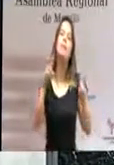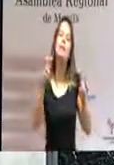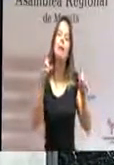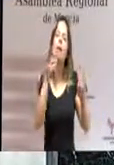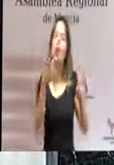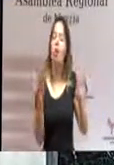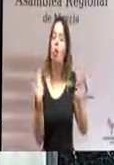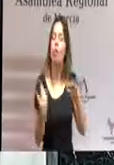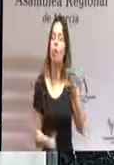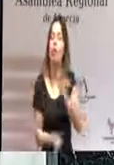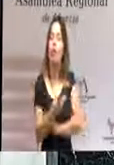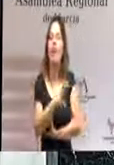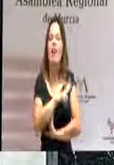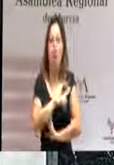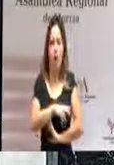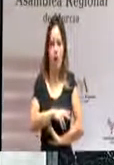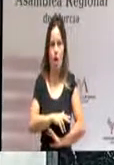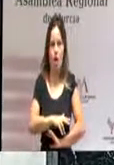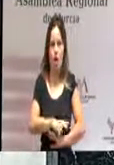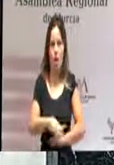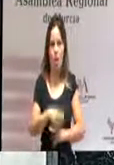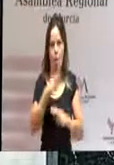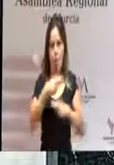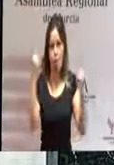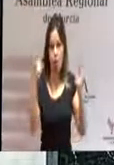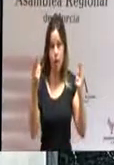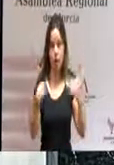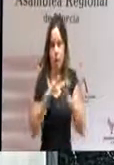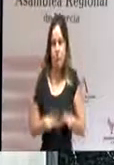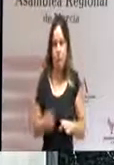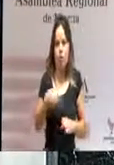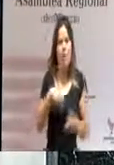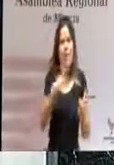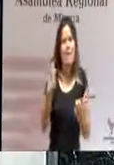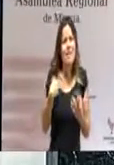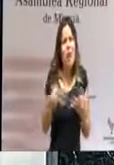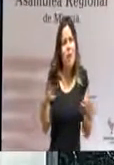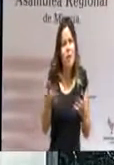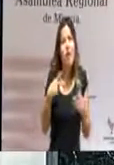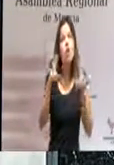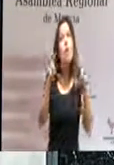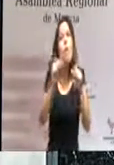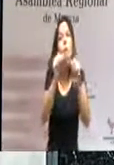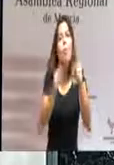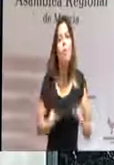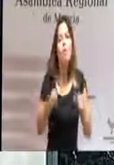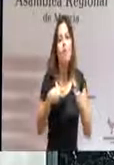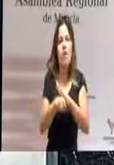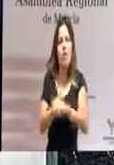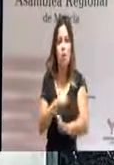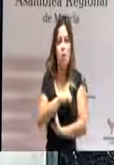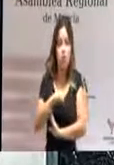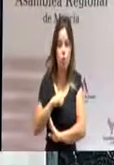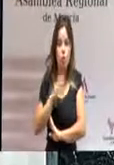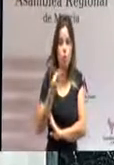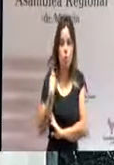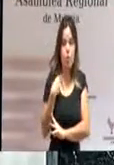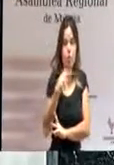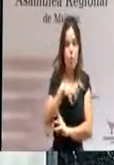creciente deuda pública. En definitiva, necesitamos urgentemente de un nuevo modelo de financiación autonómico para el que podemos